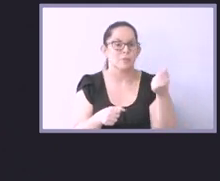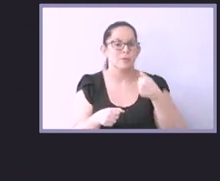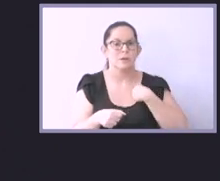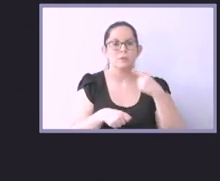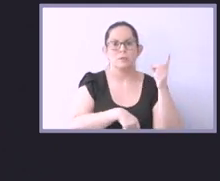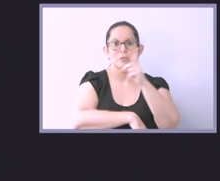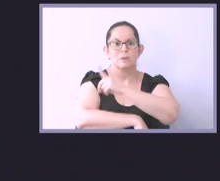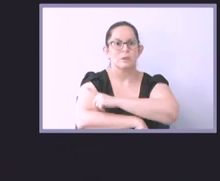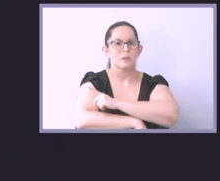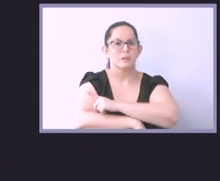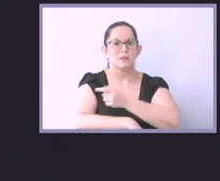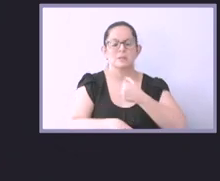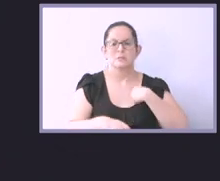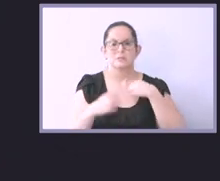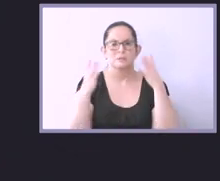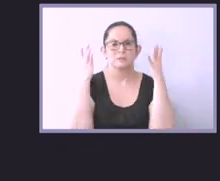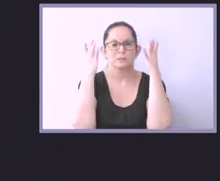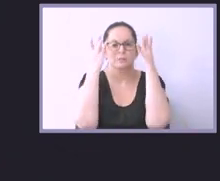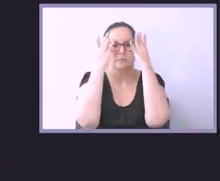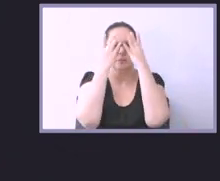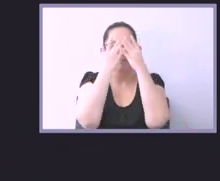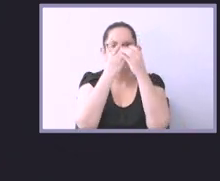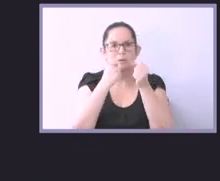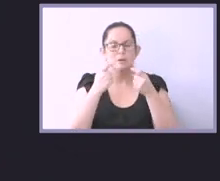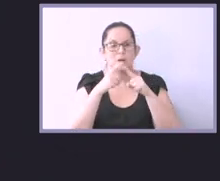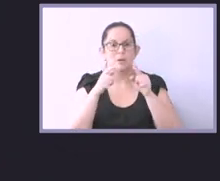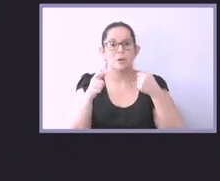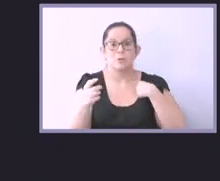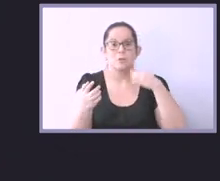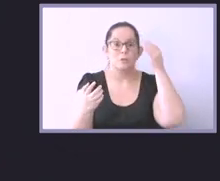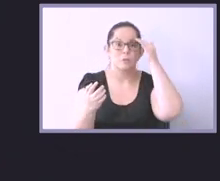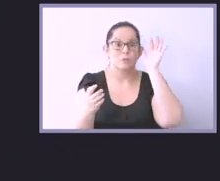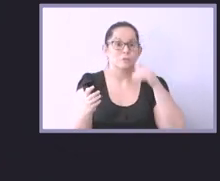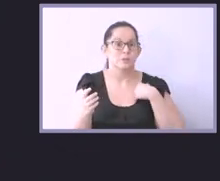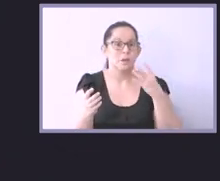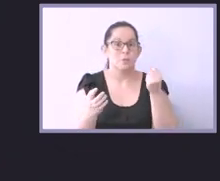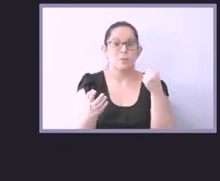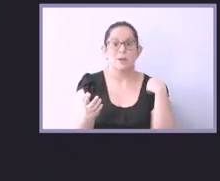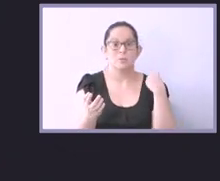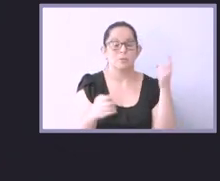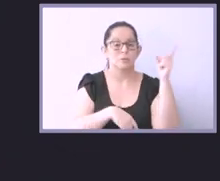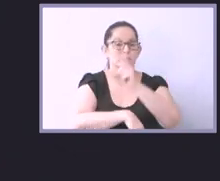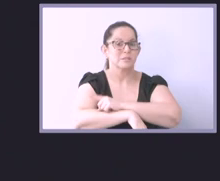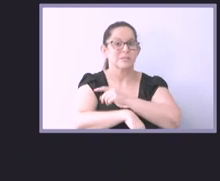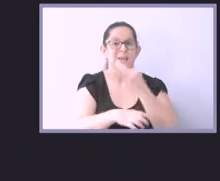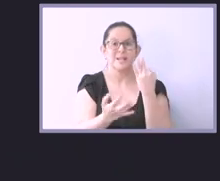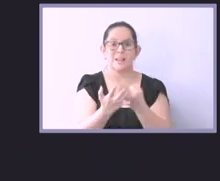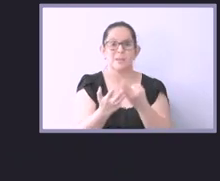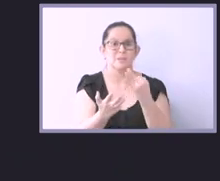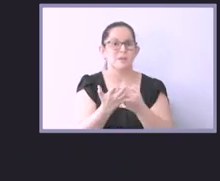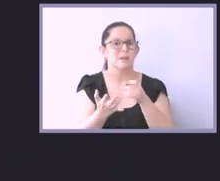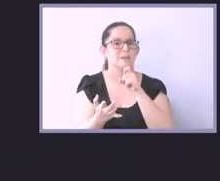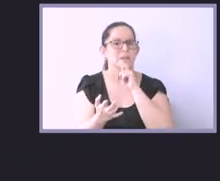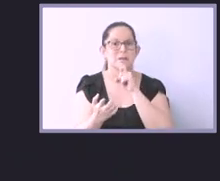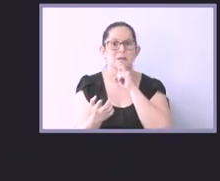oscuridad. No sé cuántos días durará la prueba, no sé cuántos días durará la dificultad, pero